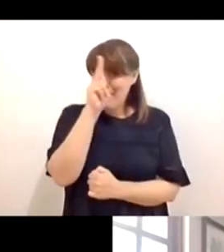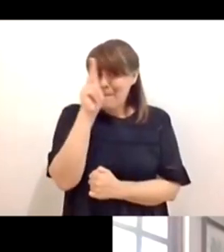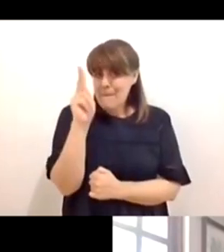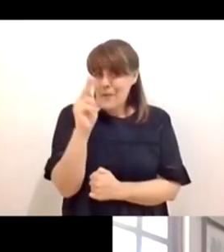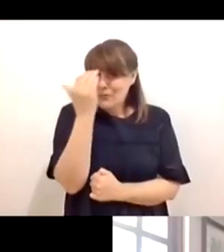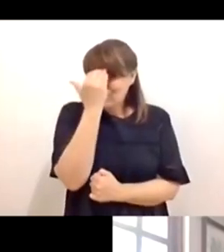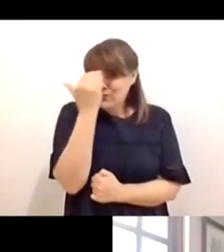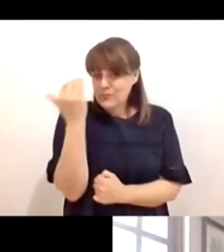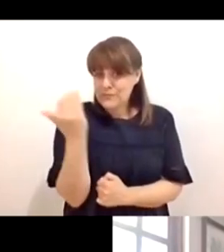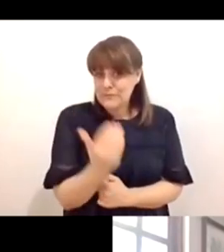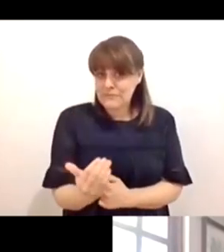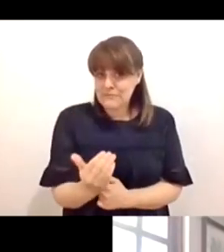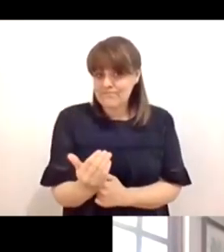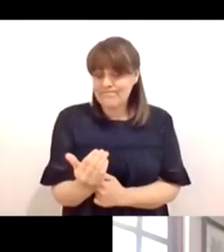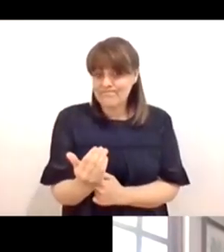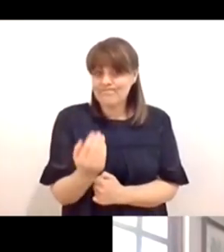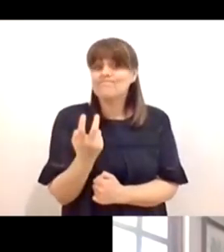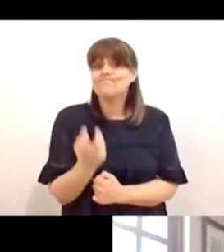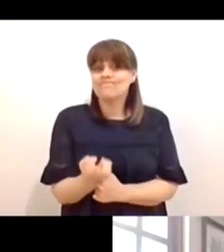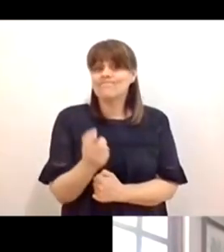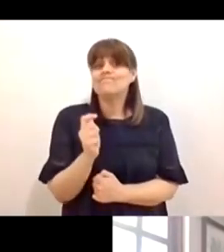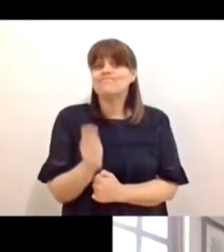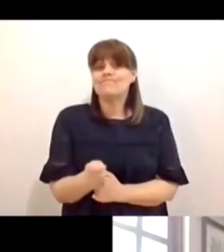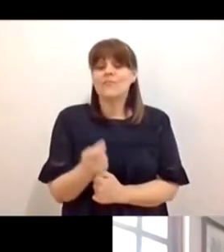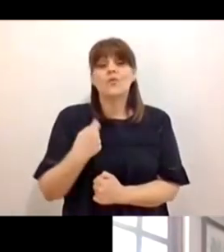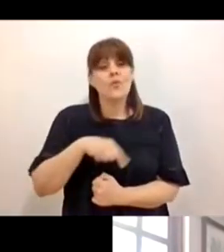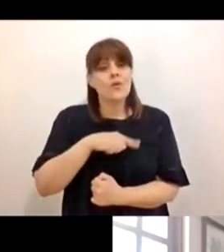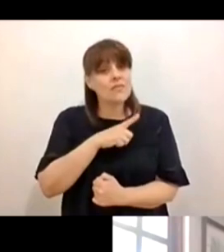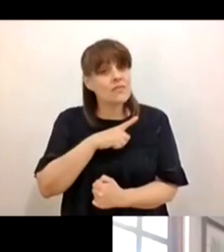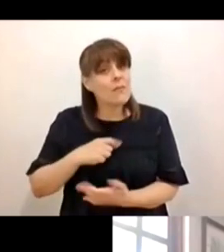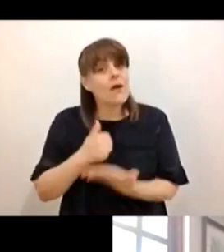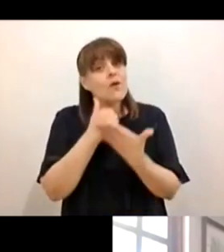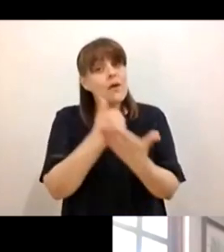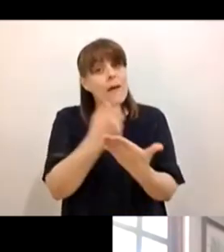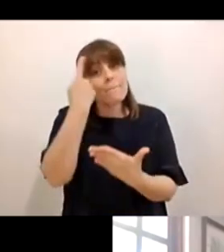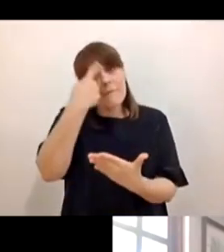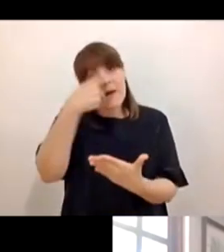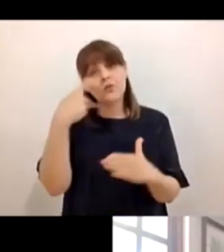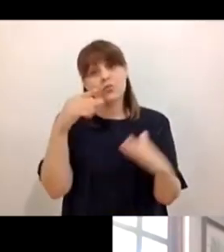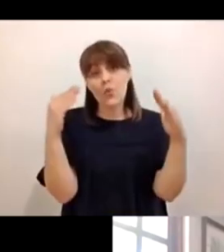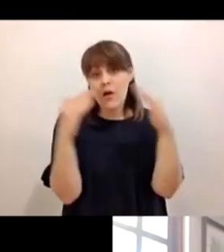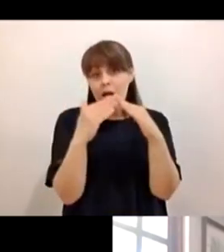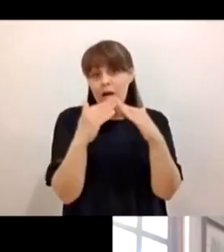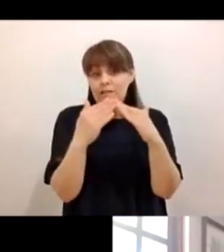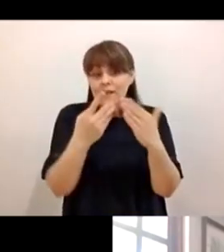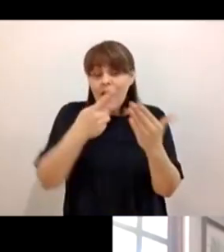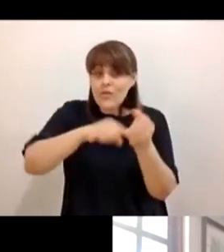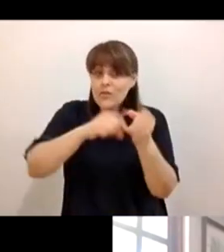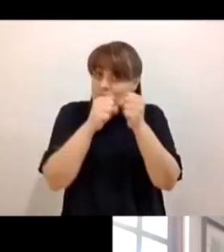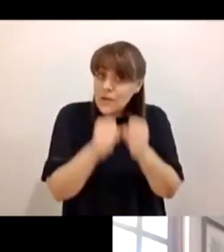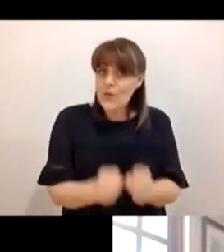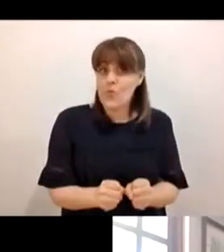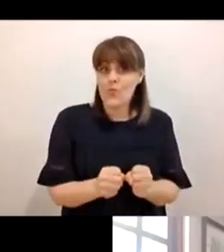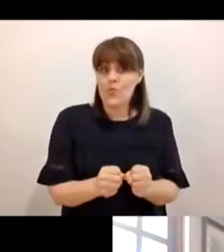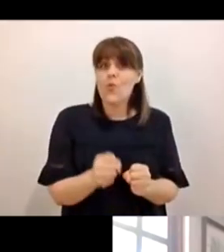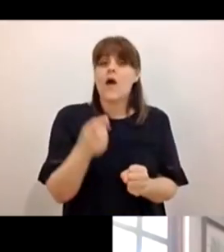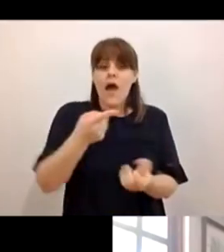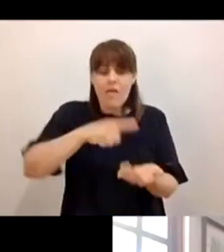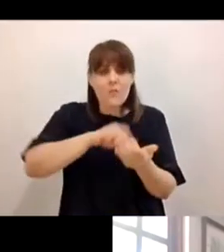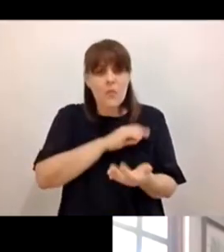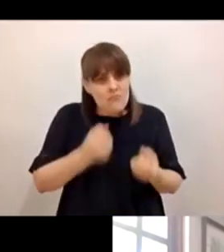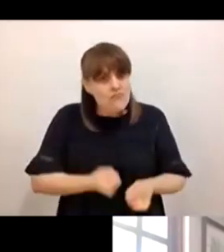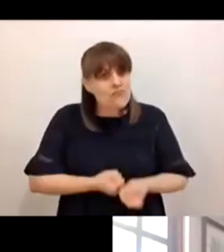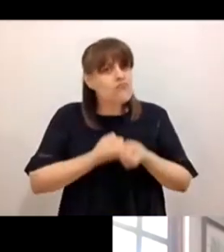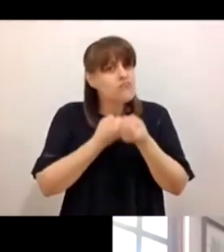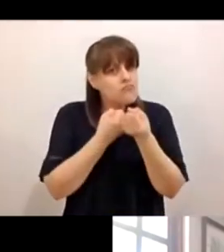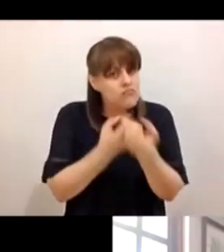con mayor razón tenemos que asegurarnos de que sus hogares sean lugares seguros que sus hogares sean lugares donde puedan decir lo que sienten lo que piensan donde